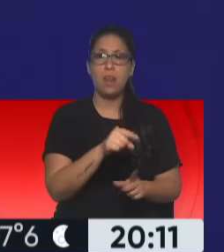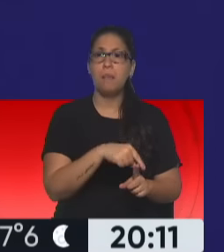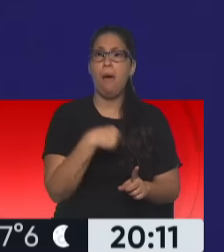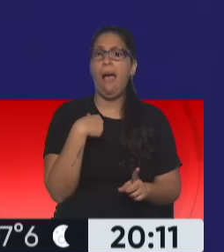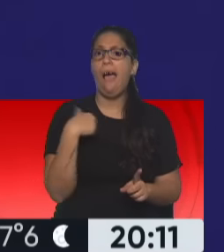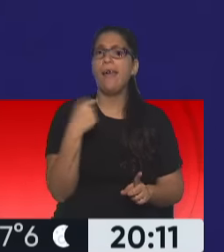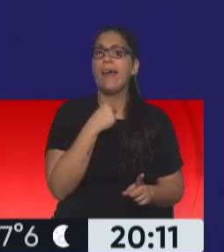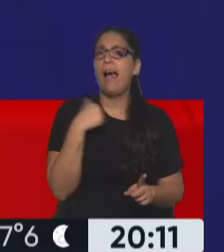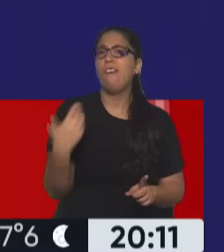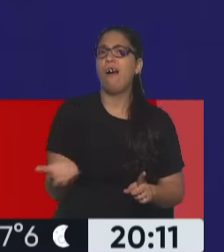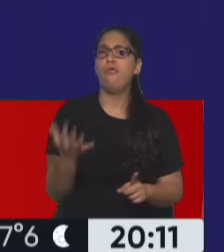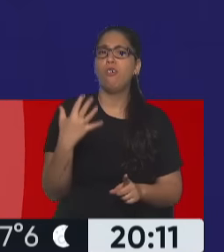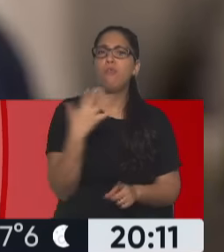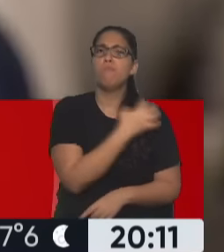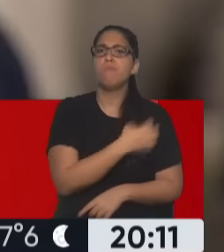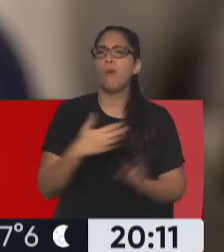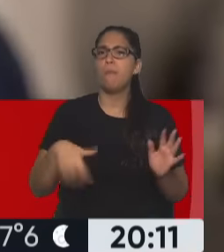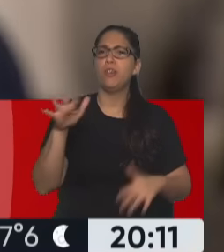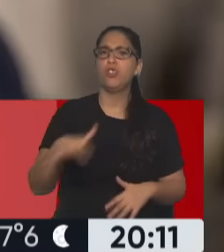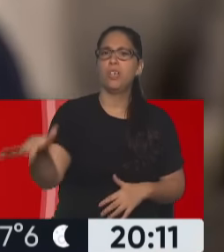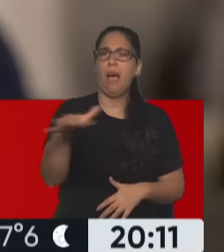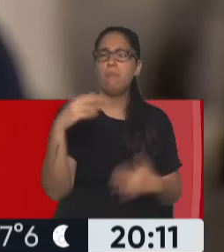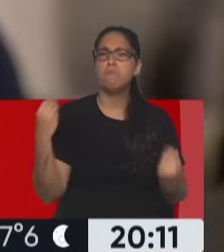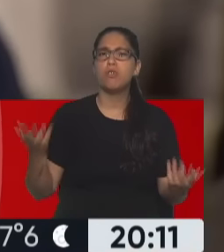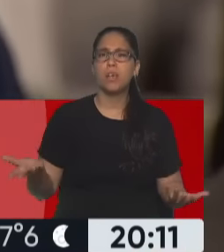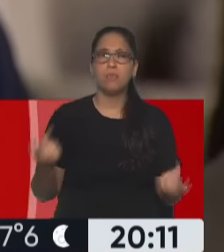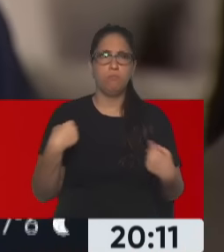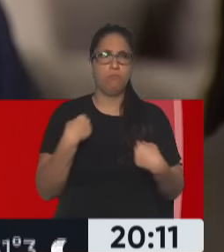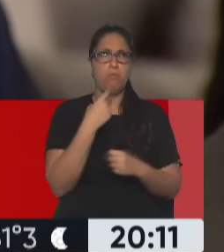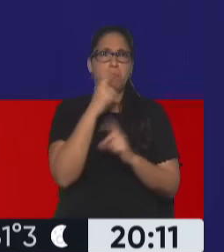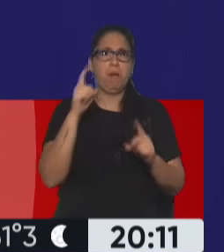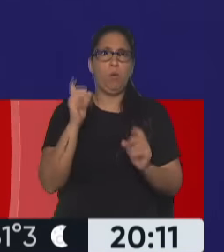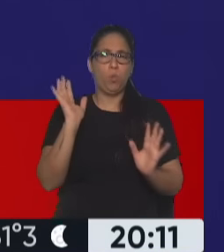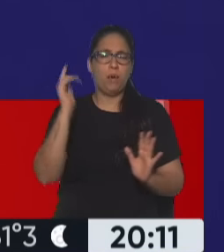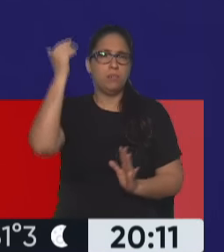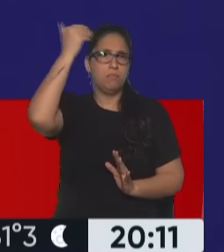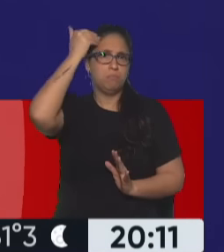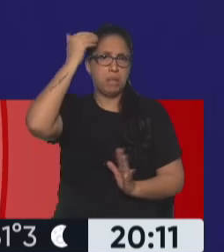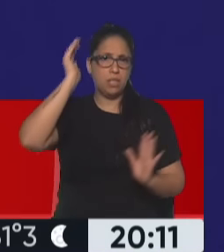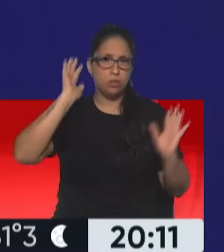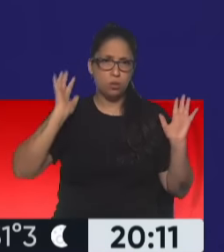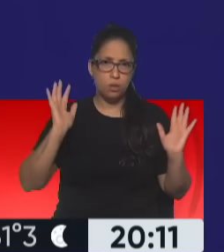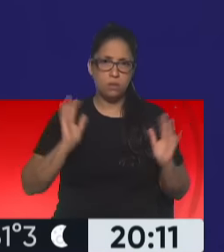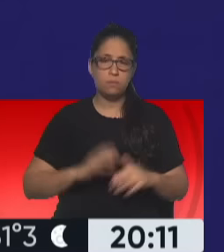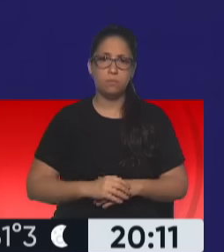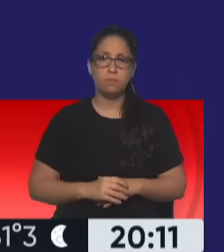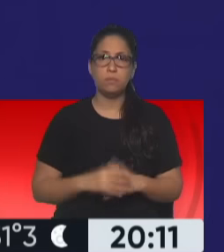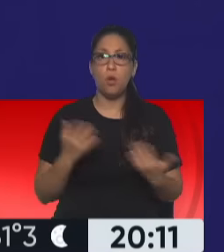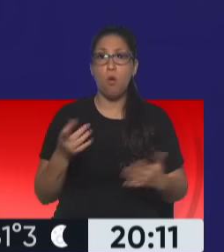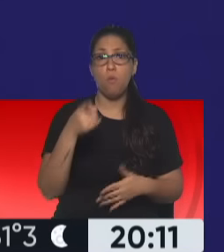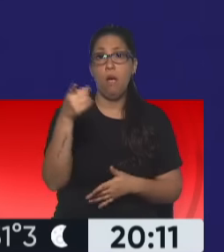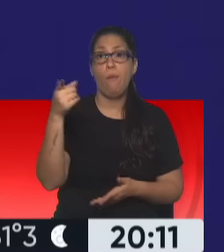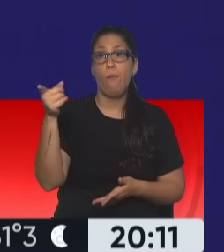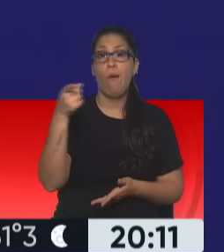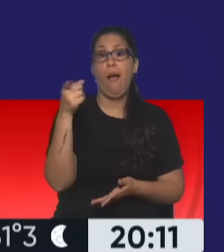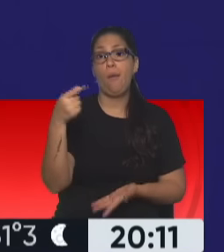empobrecer a la gran mayoría de los argentinos? Esa es la pregunta que yo me haría. Digo, claramente, porque a vos te paga,